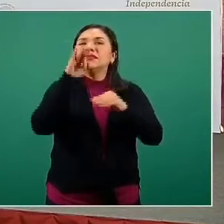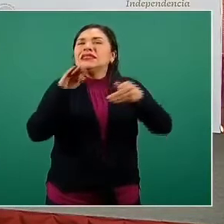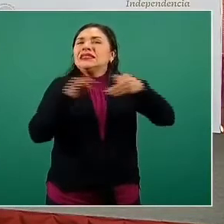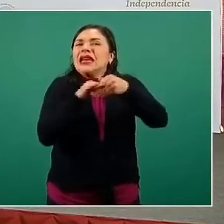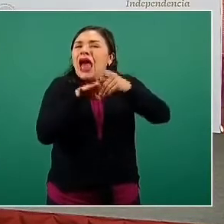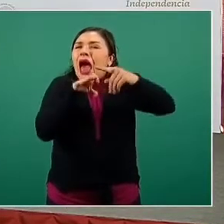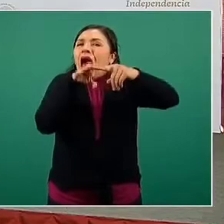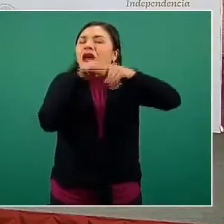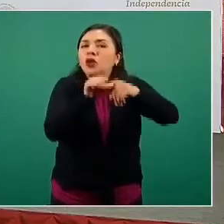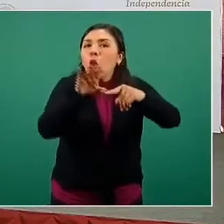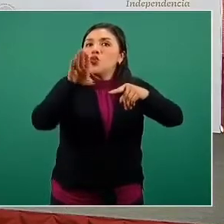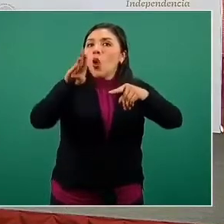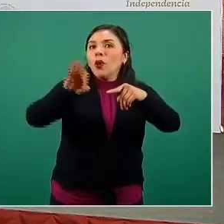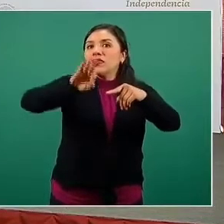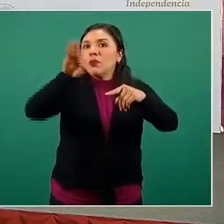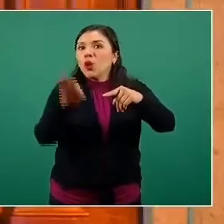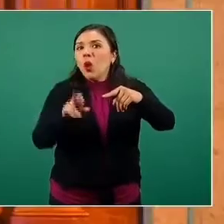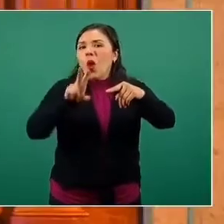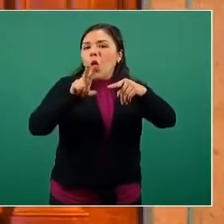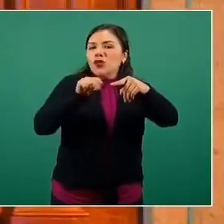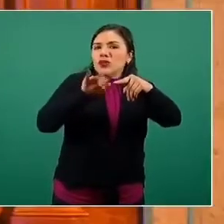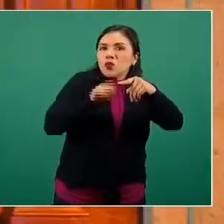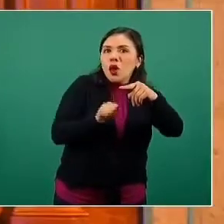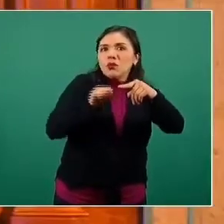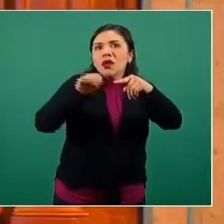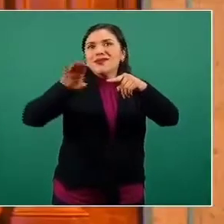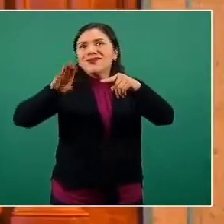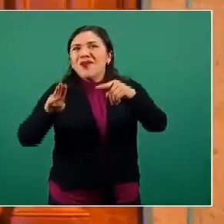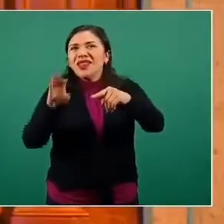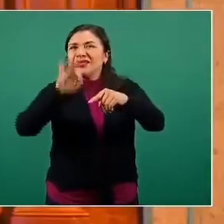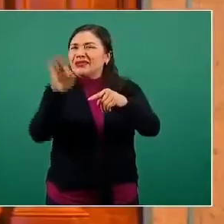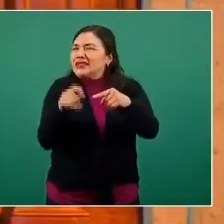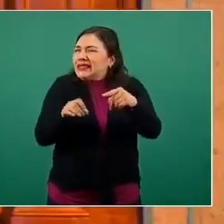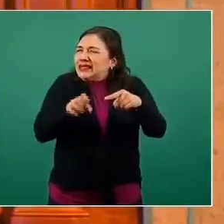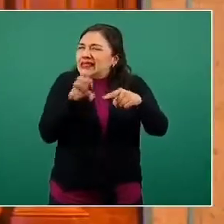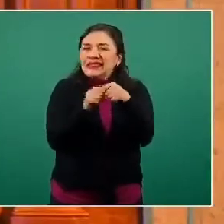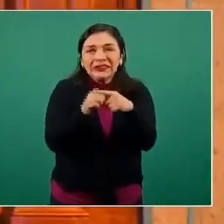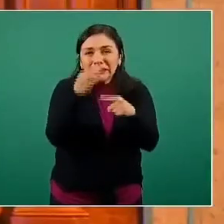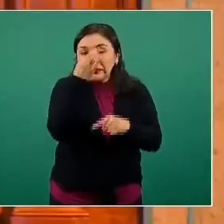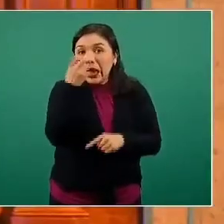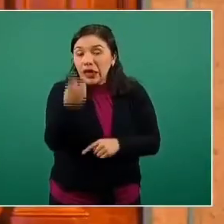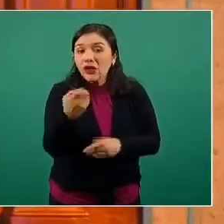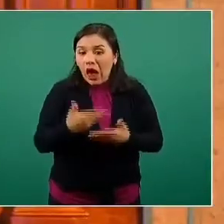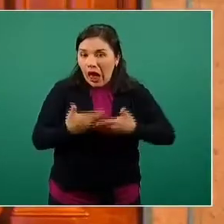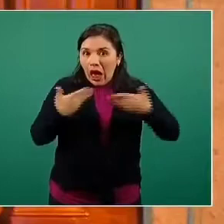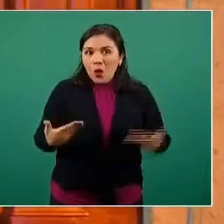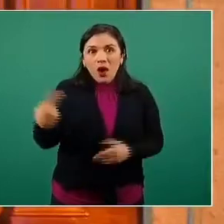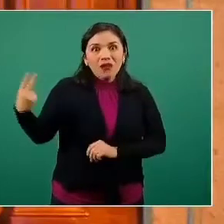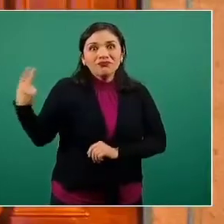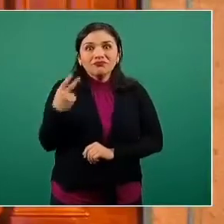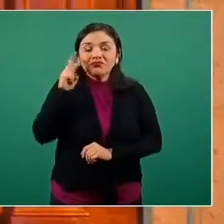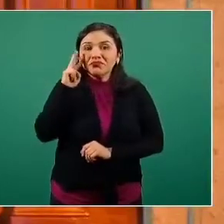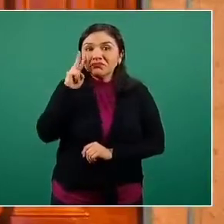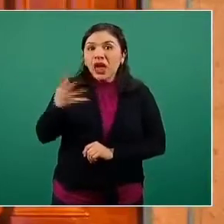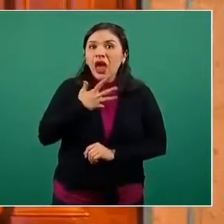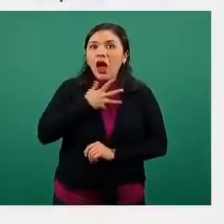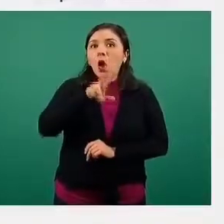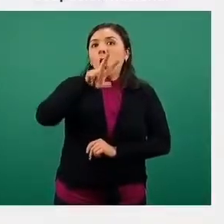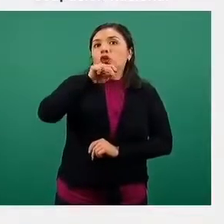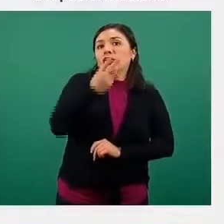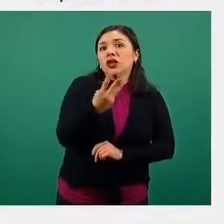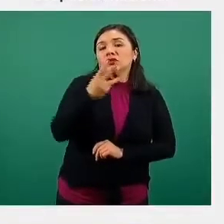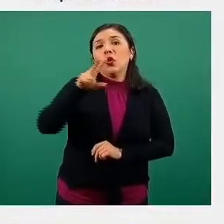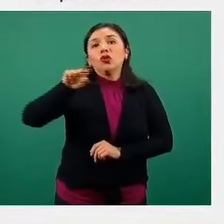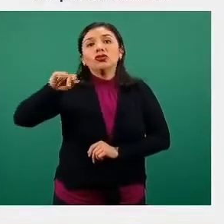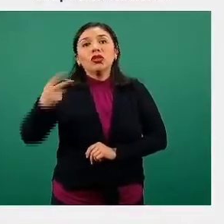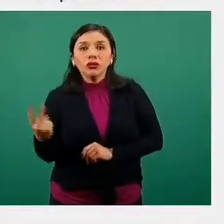90%, 89, 90, y estaban más o menos moviéndose en ese rango de ocupación. Y ahora, en ambos casos, 83 y